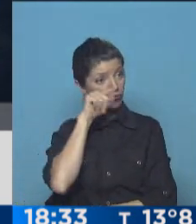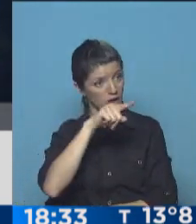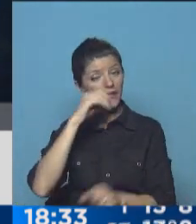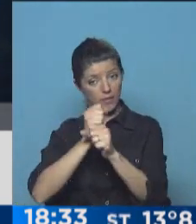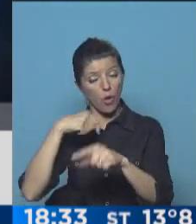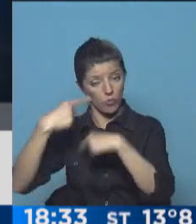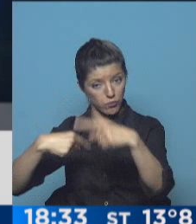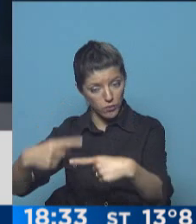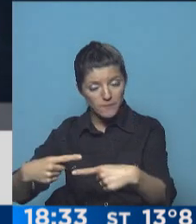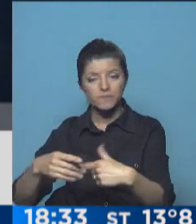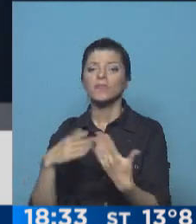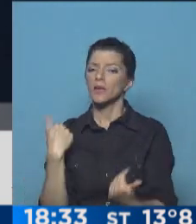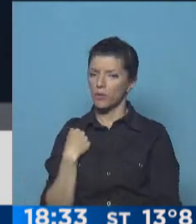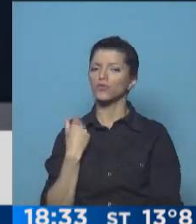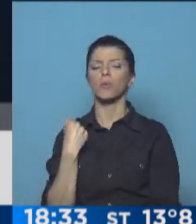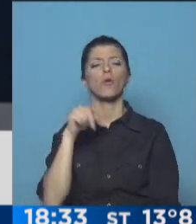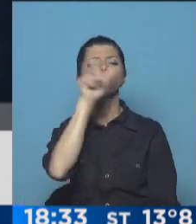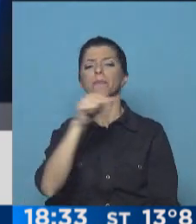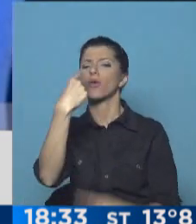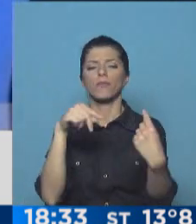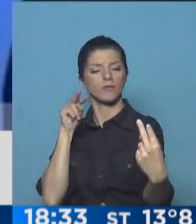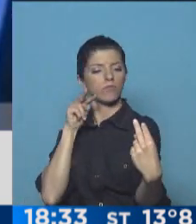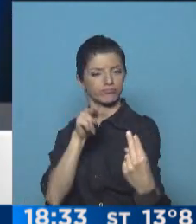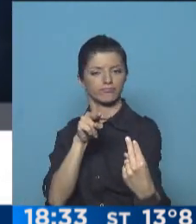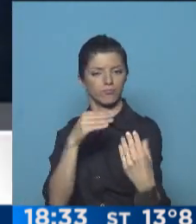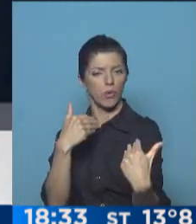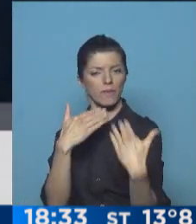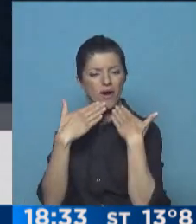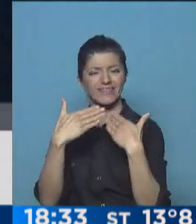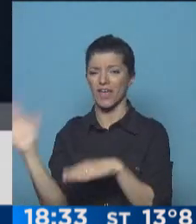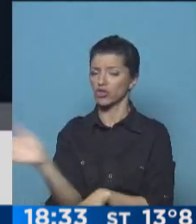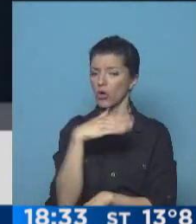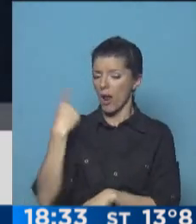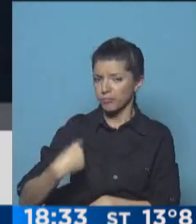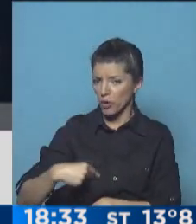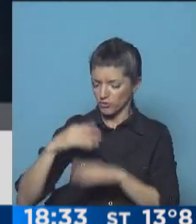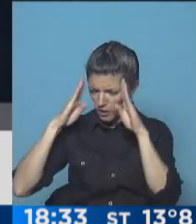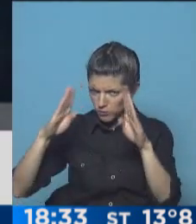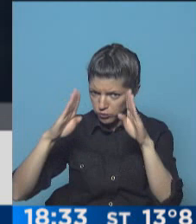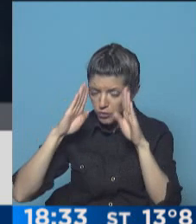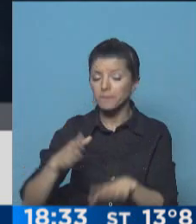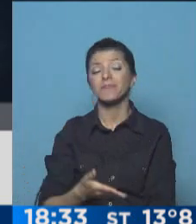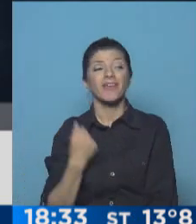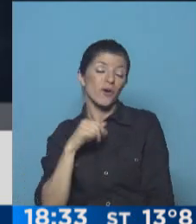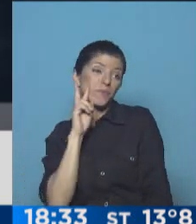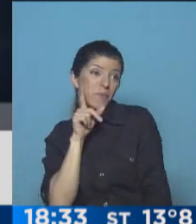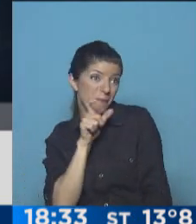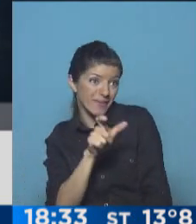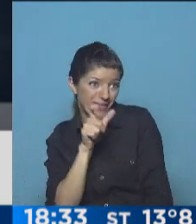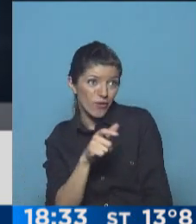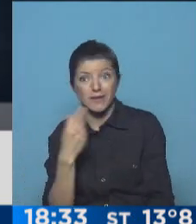podemos mirar a la gente de frente. Quiero hablarle simplemente Después del video, poco es lo que se puede